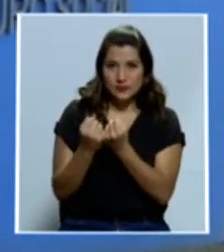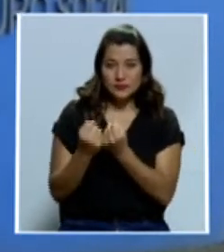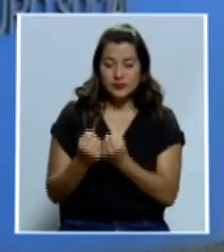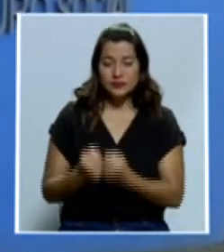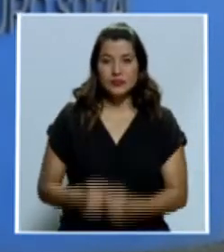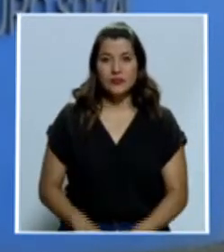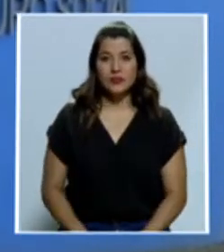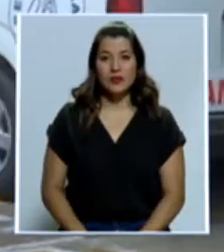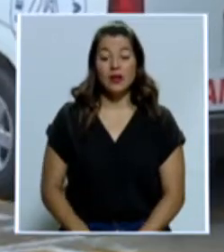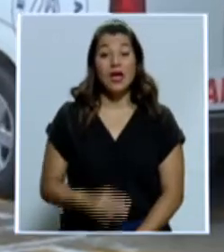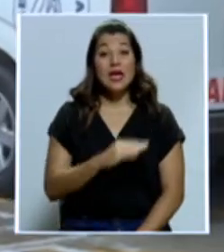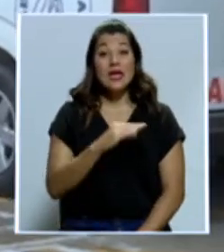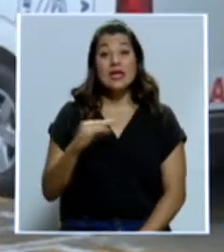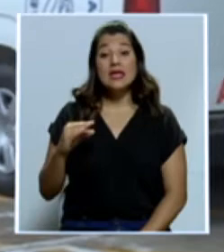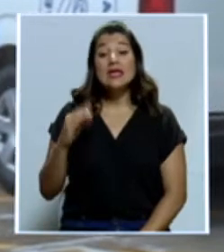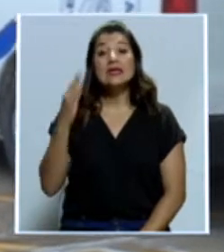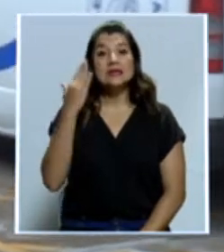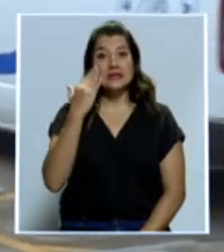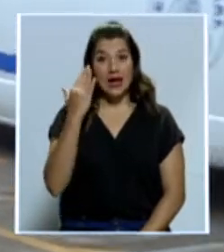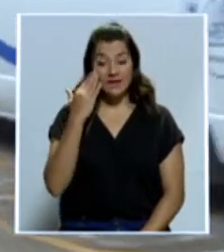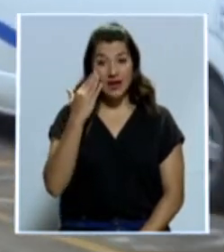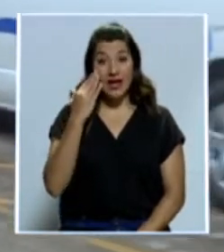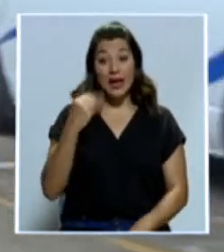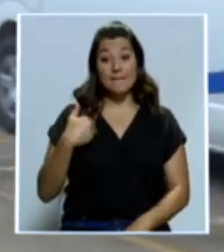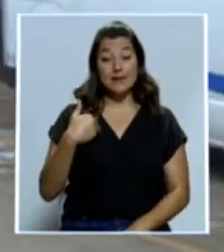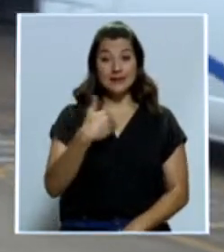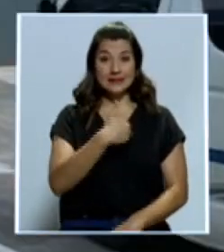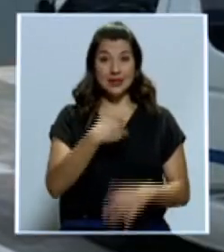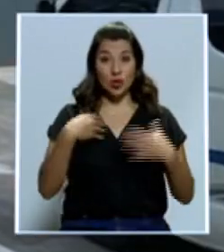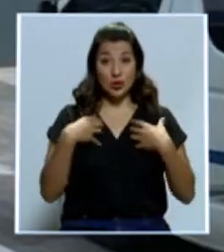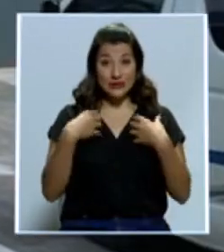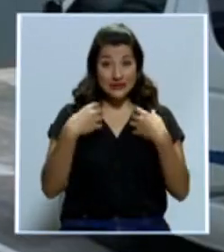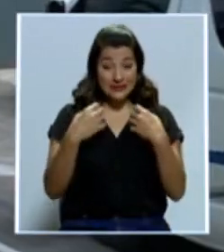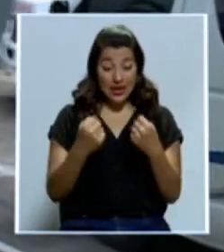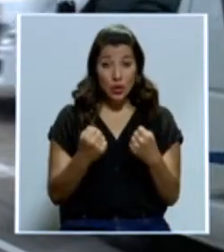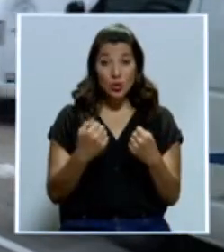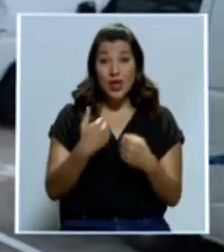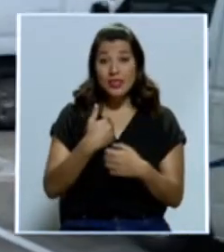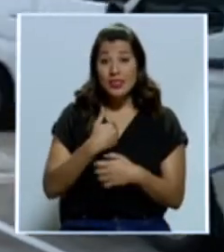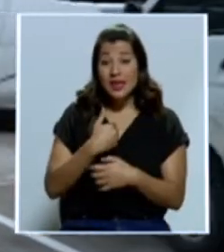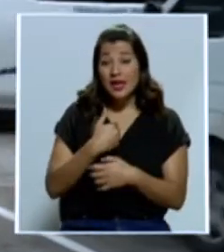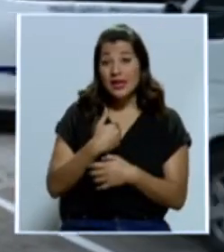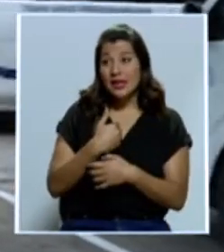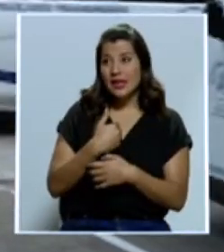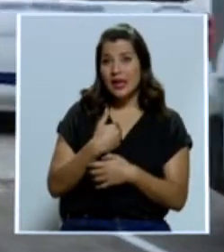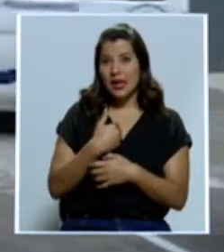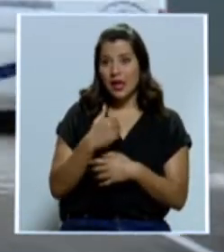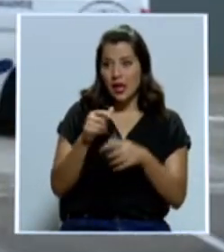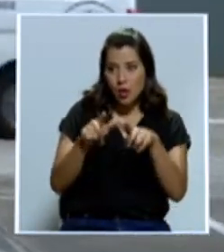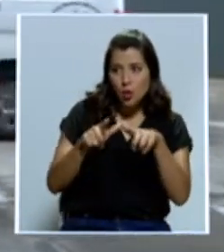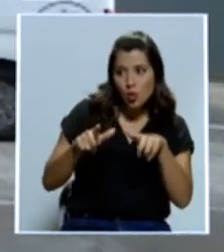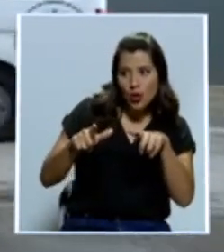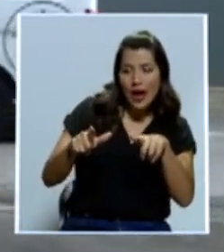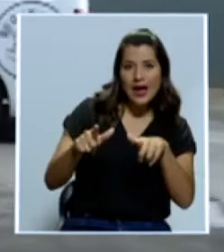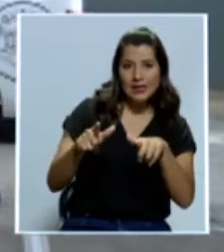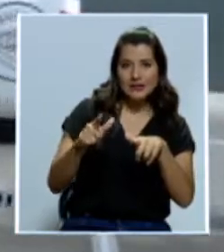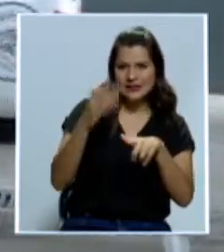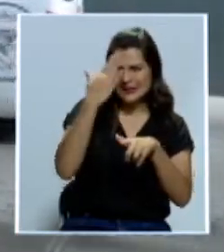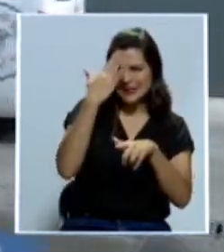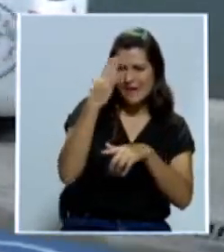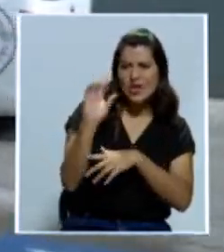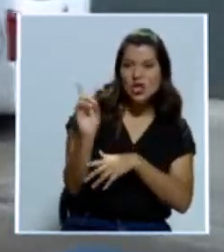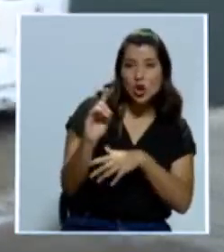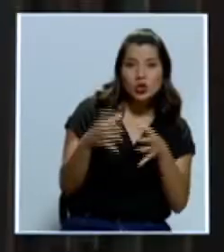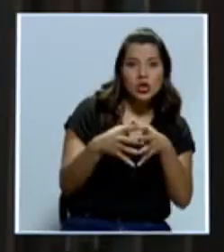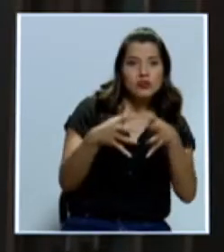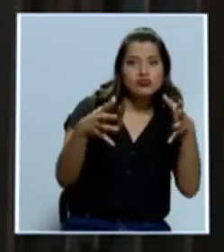Hospital Central, y saber de que a nivel del Ministerio de Salud pues se tienen focos claramente ubicados de dónde ha sido ese aumento de contagio.